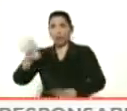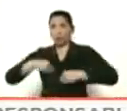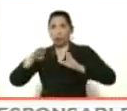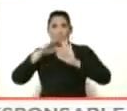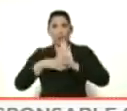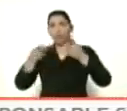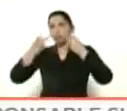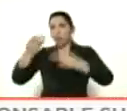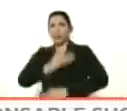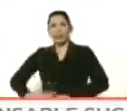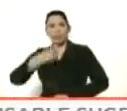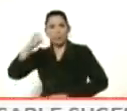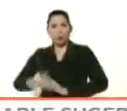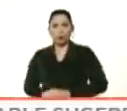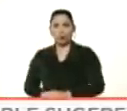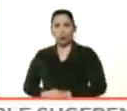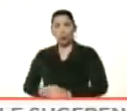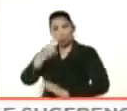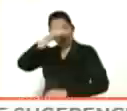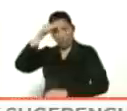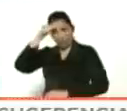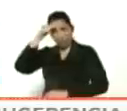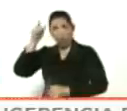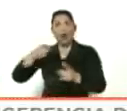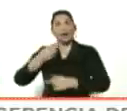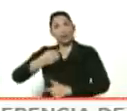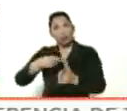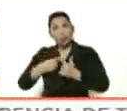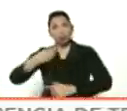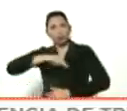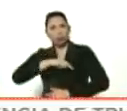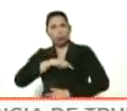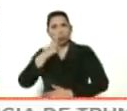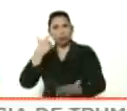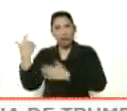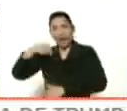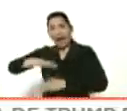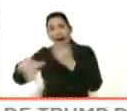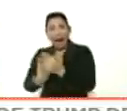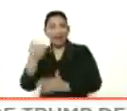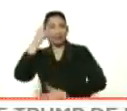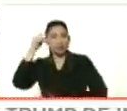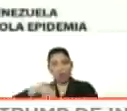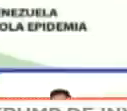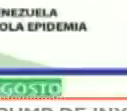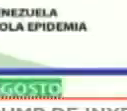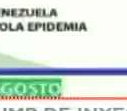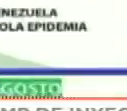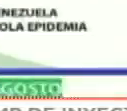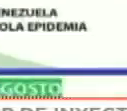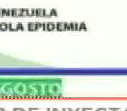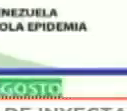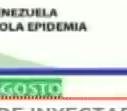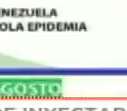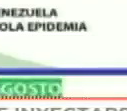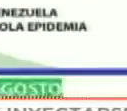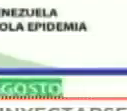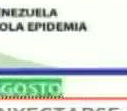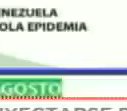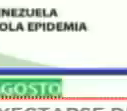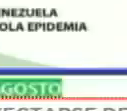anunció el presidente Maduro ese domingo, nosotros tendríamos al día de hoy aproximadamente